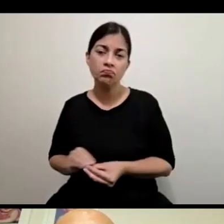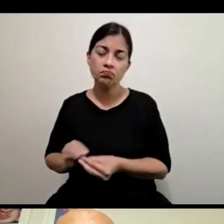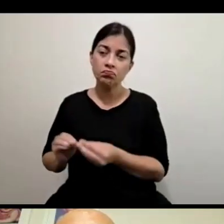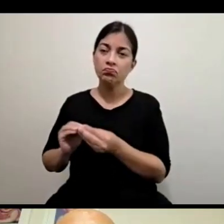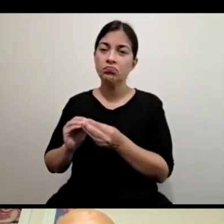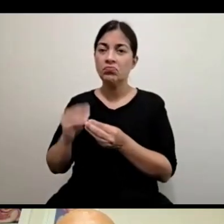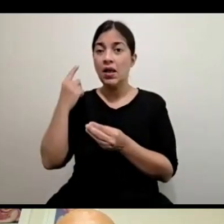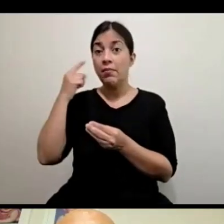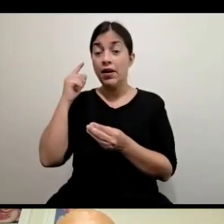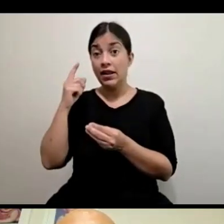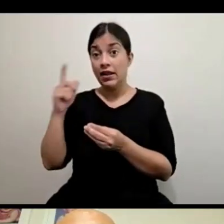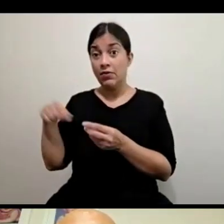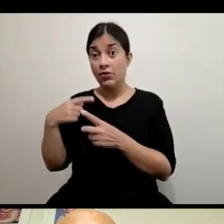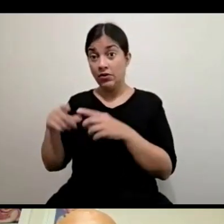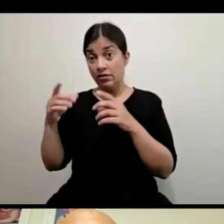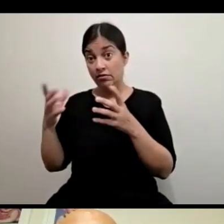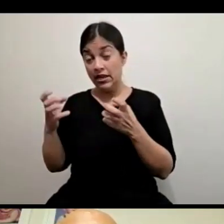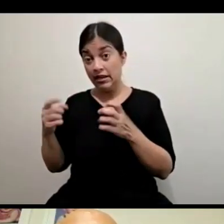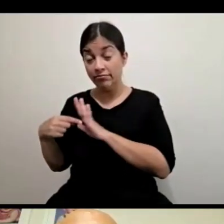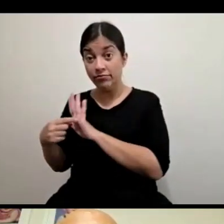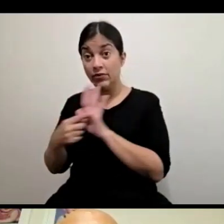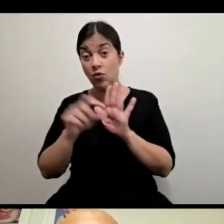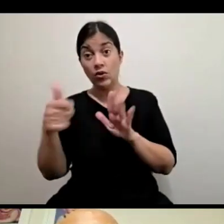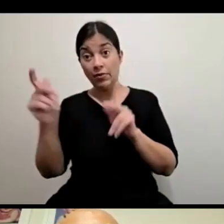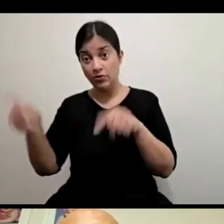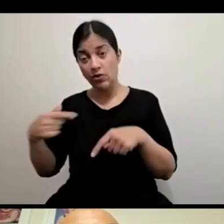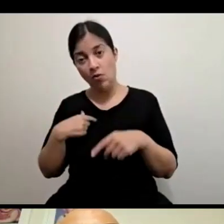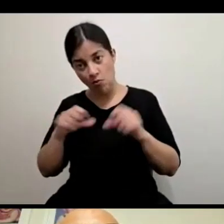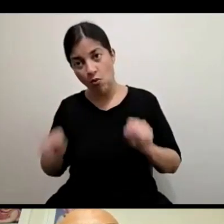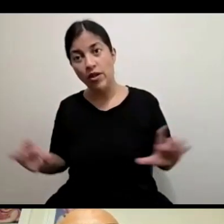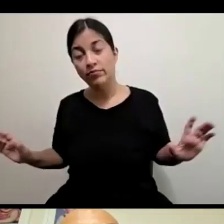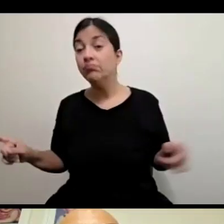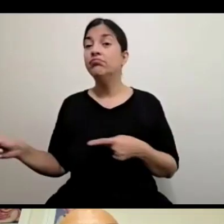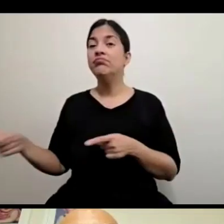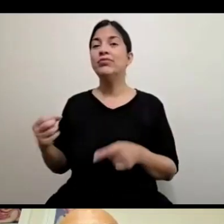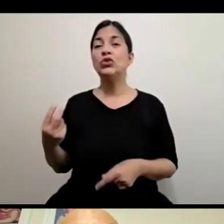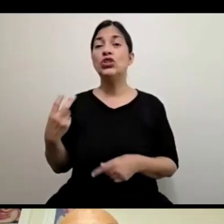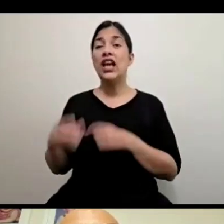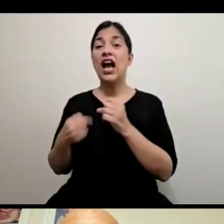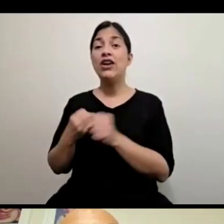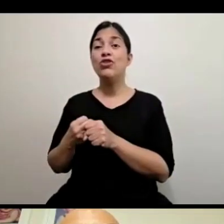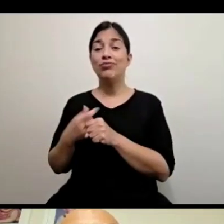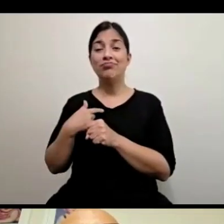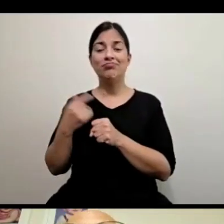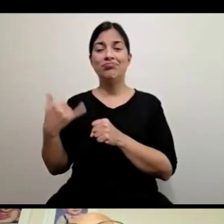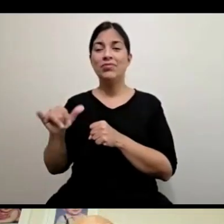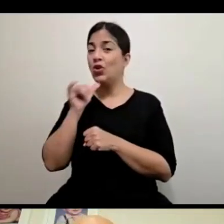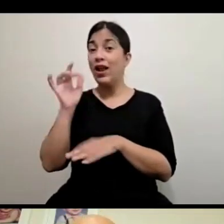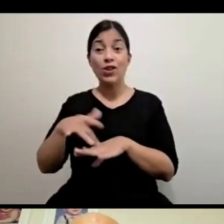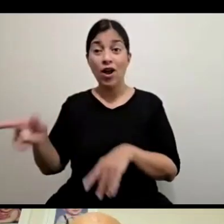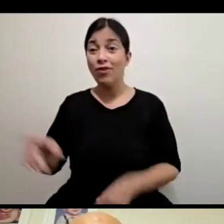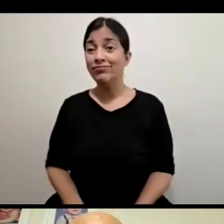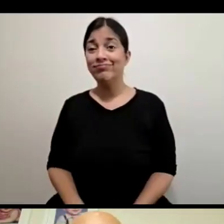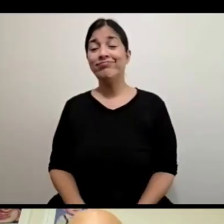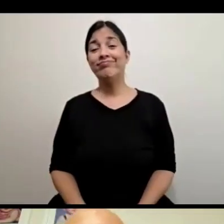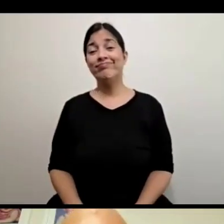me digan que quieren ponerla en algún sitio o mostrárselas a alguien, pues poderlo hacer. Allí están, 12 años llevan y no las he tocado. Así que se